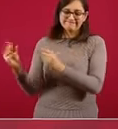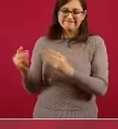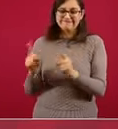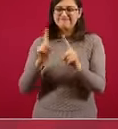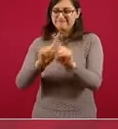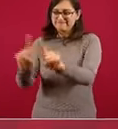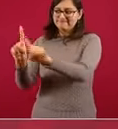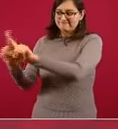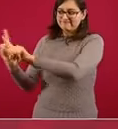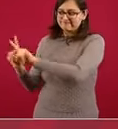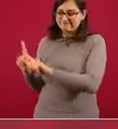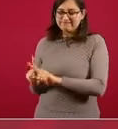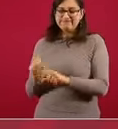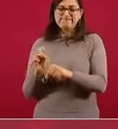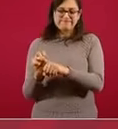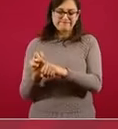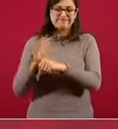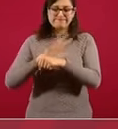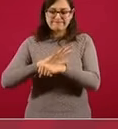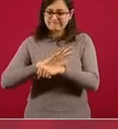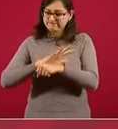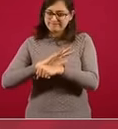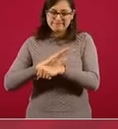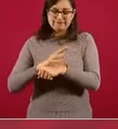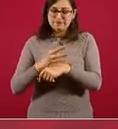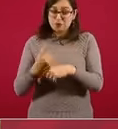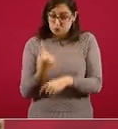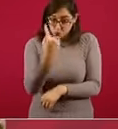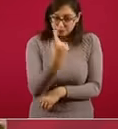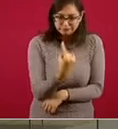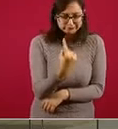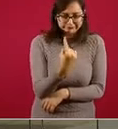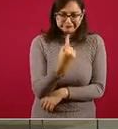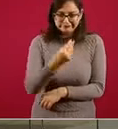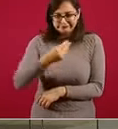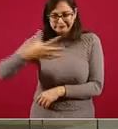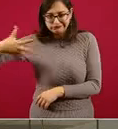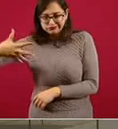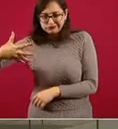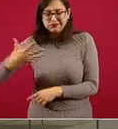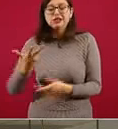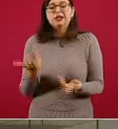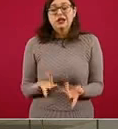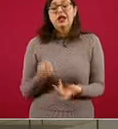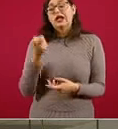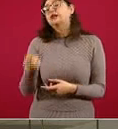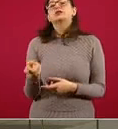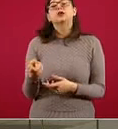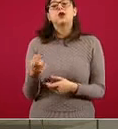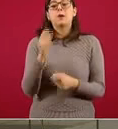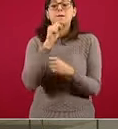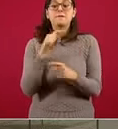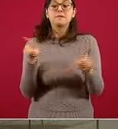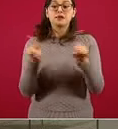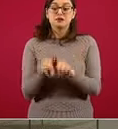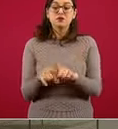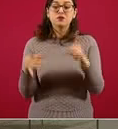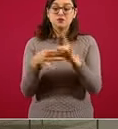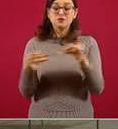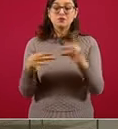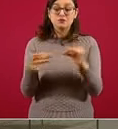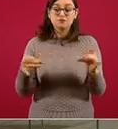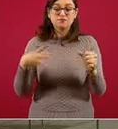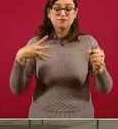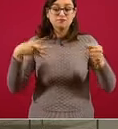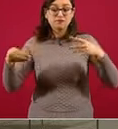estar asociado. Tampoco la asociación específica con transmisibilidad, o sea, con una incremento